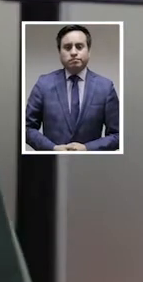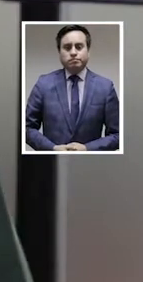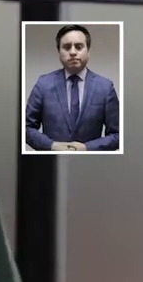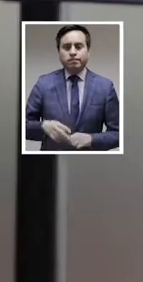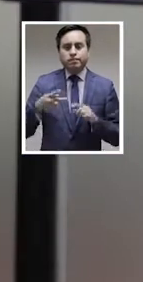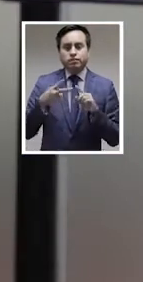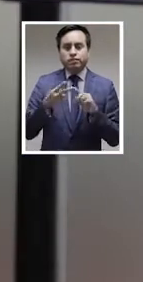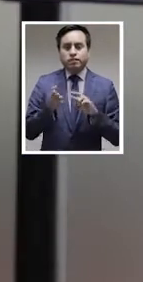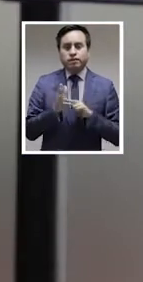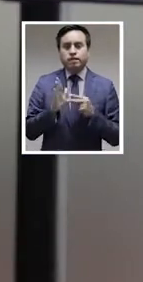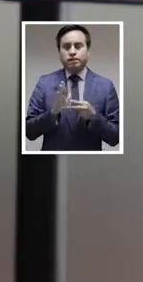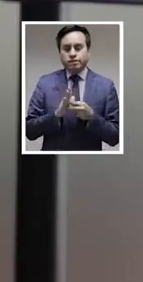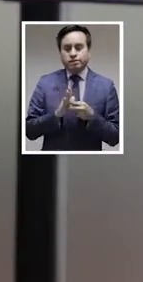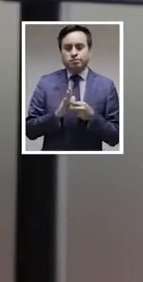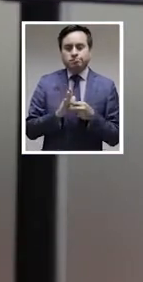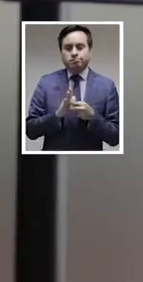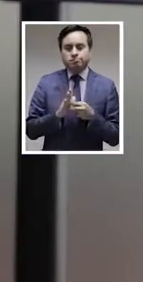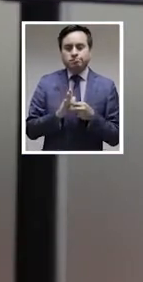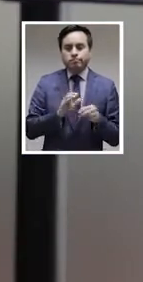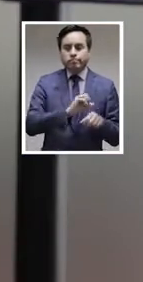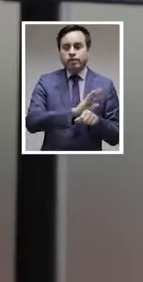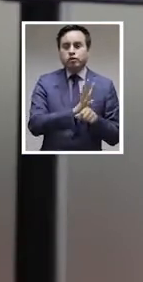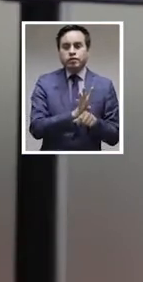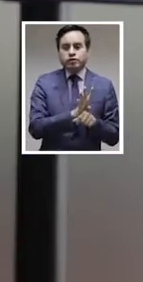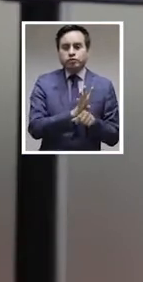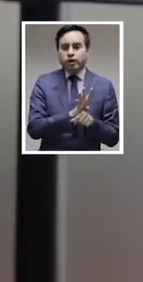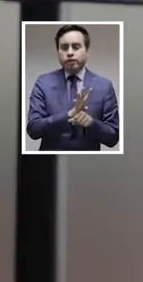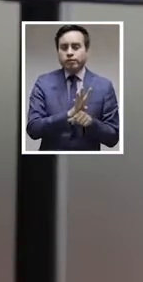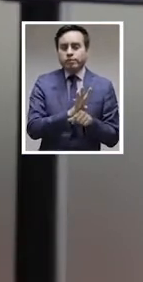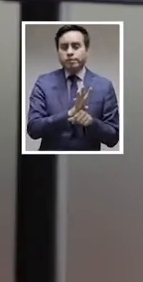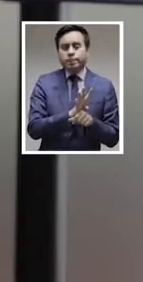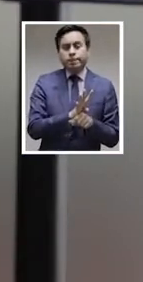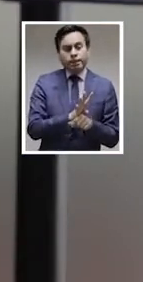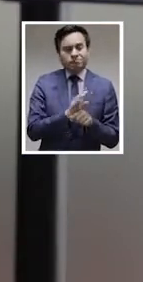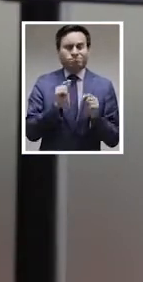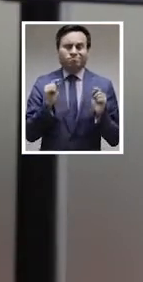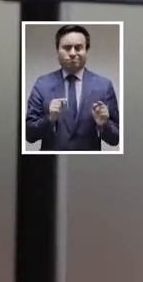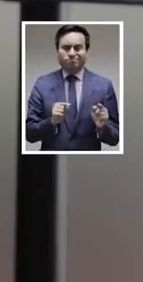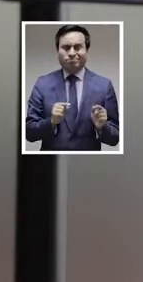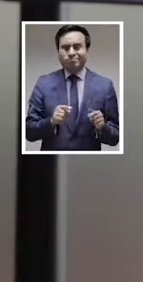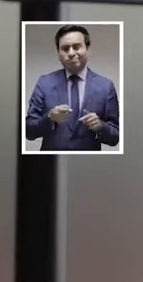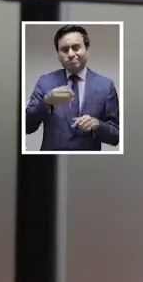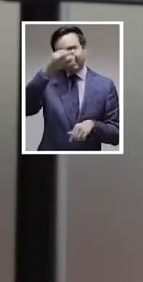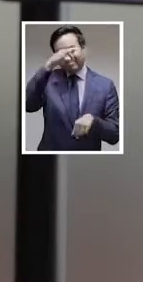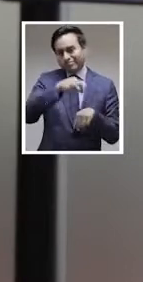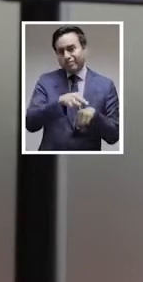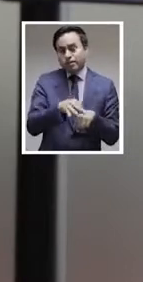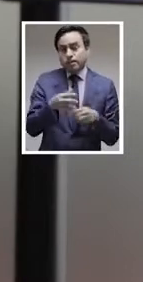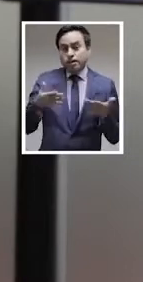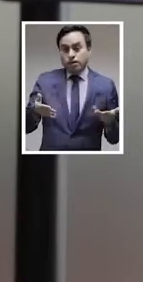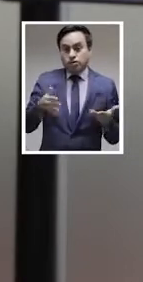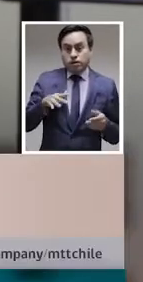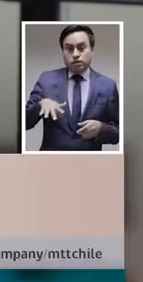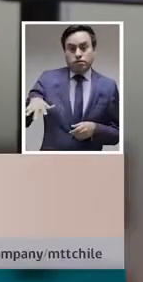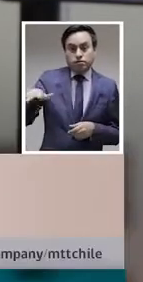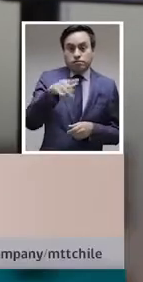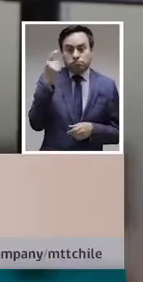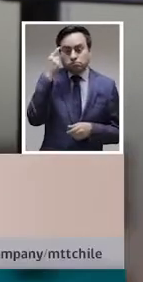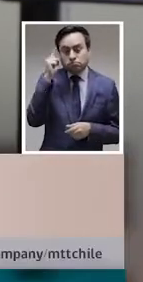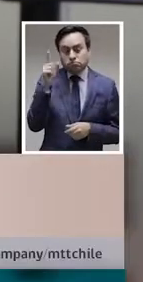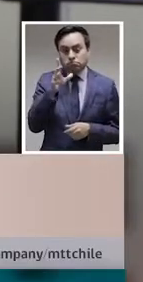La segunda crisis es la de COVID-19. El coronavirus nos ha puesto en un escenario